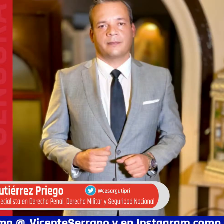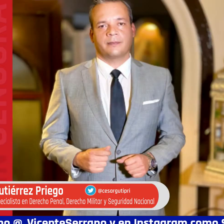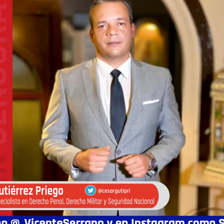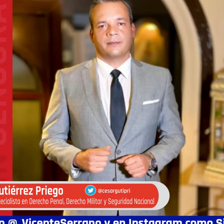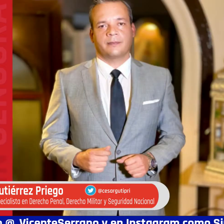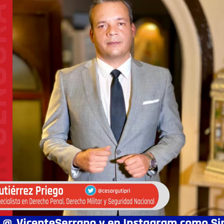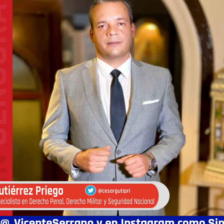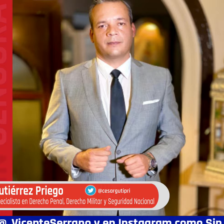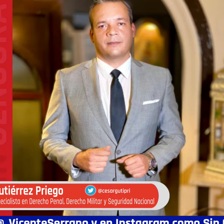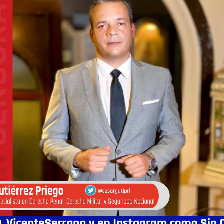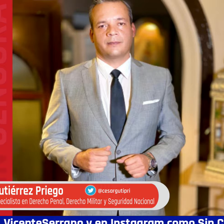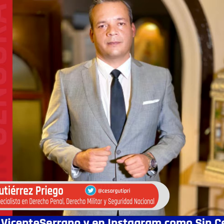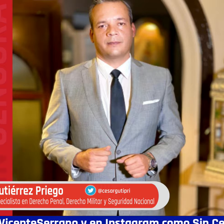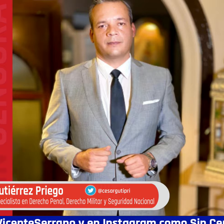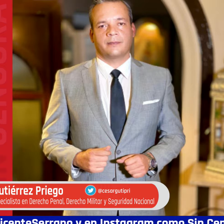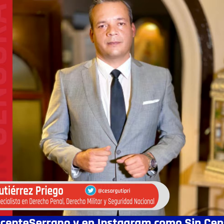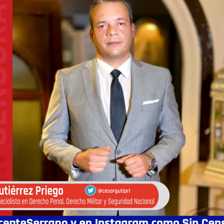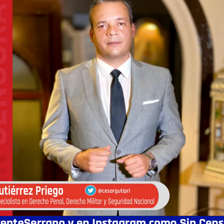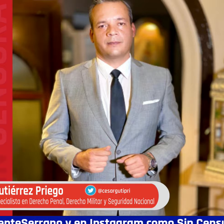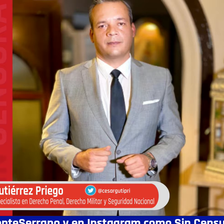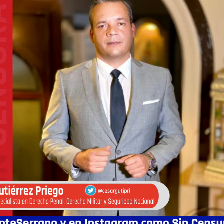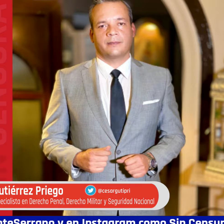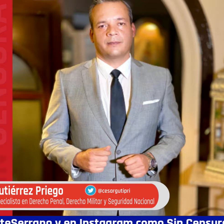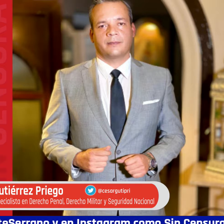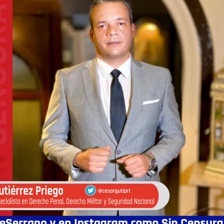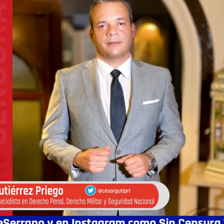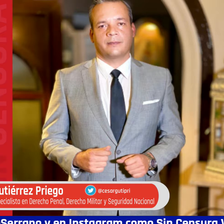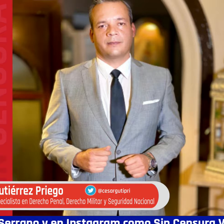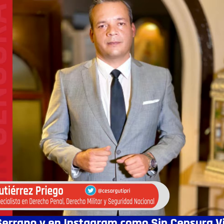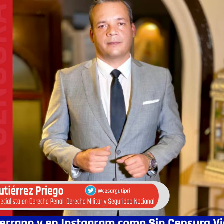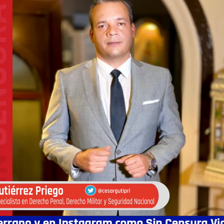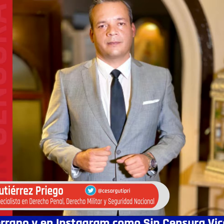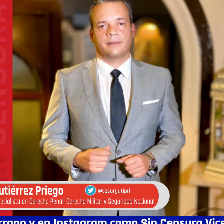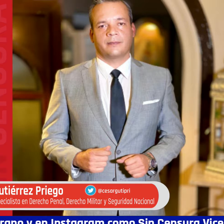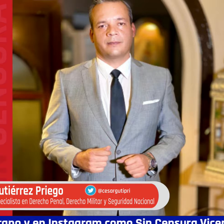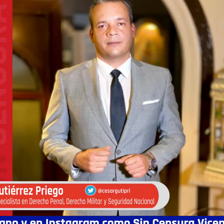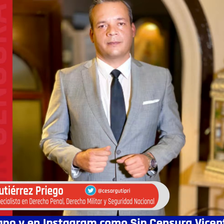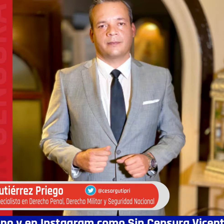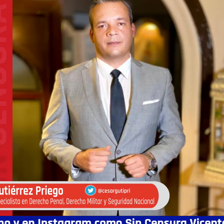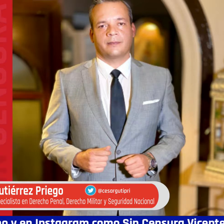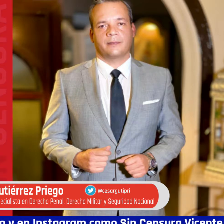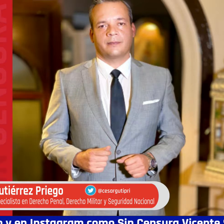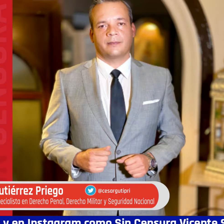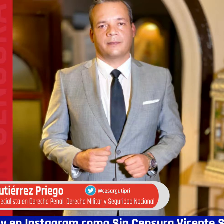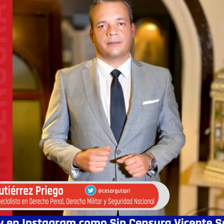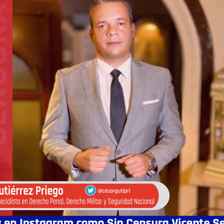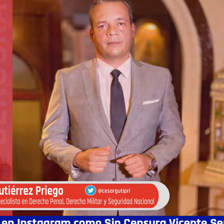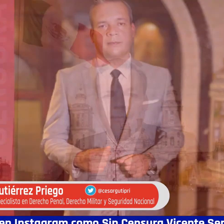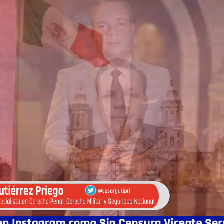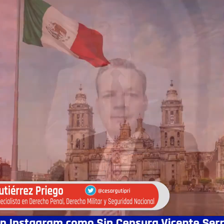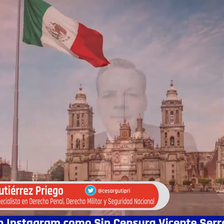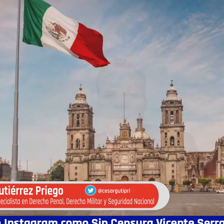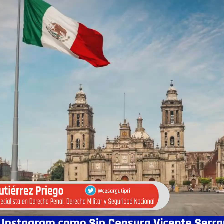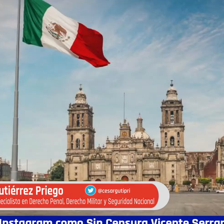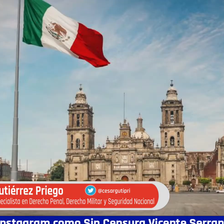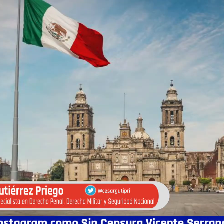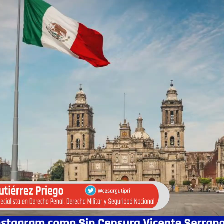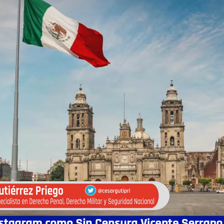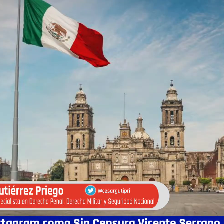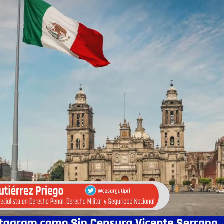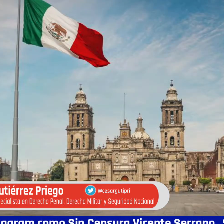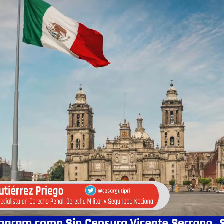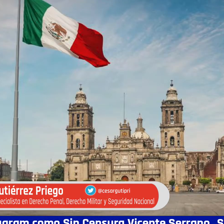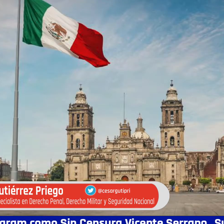poder económico para poder corromper autoridades. Asimismo, es miembro del Partido Acción Nacional, se me explicó, tiene